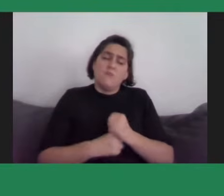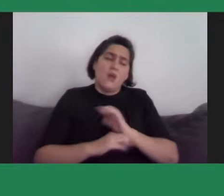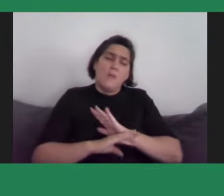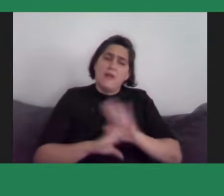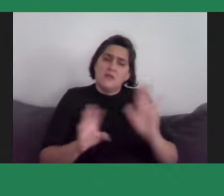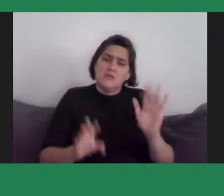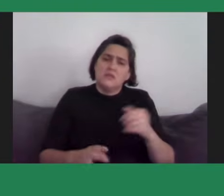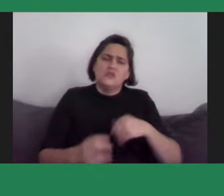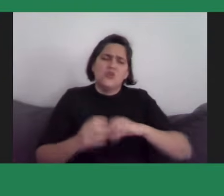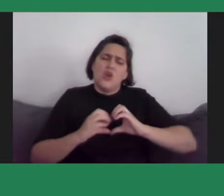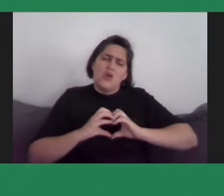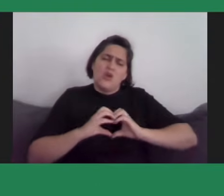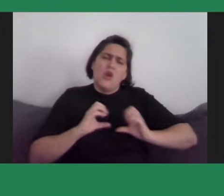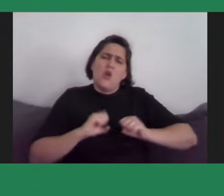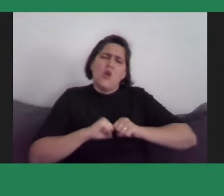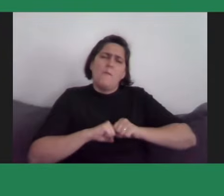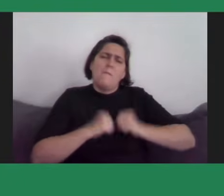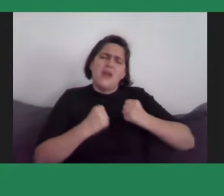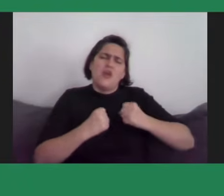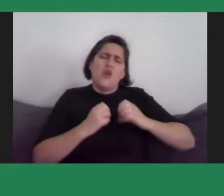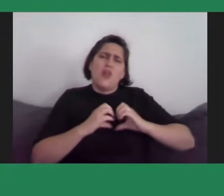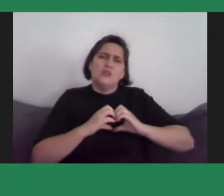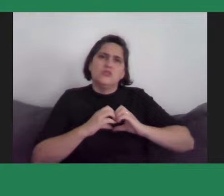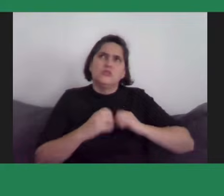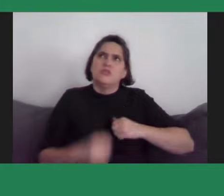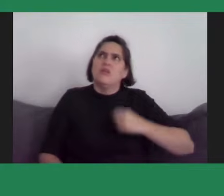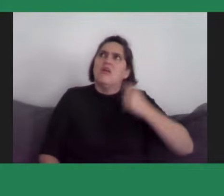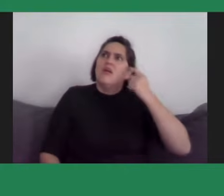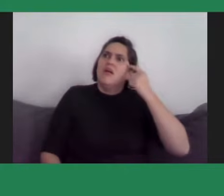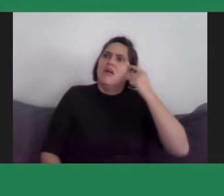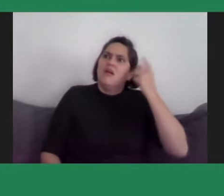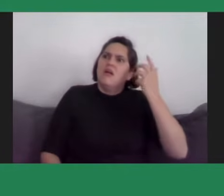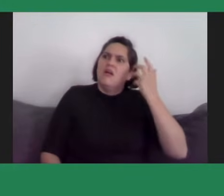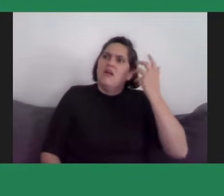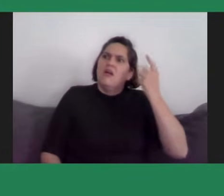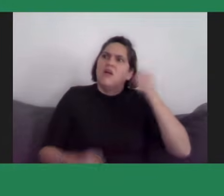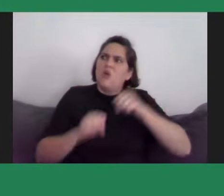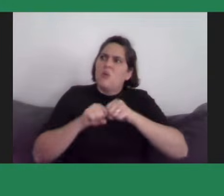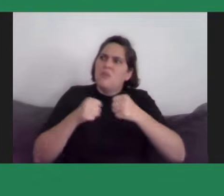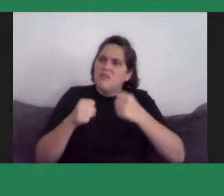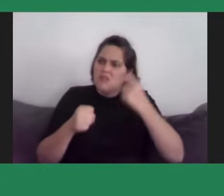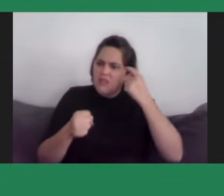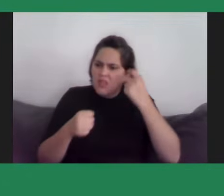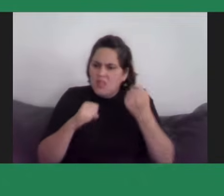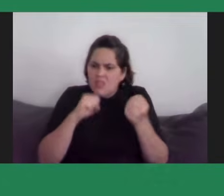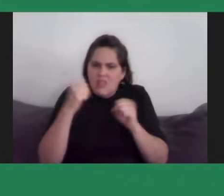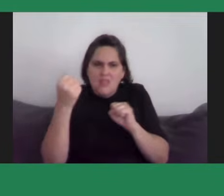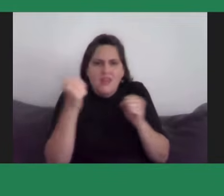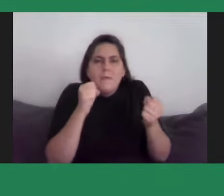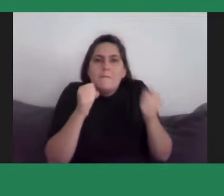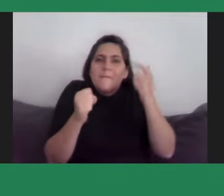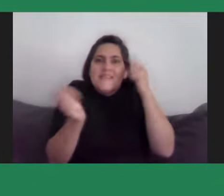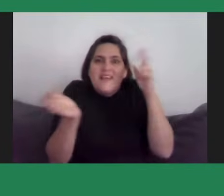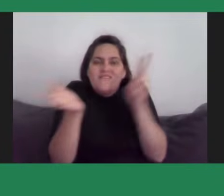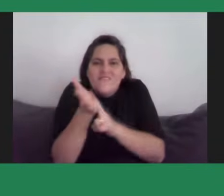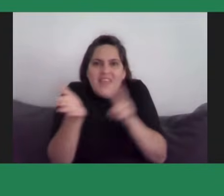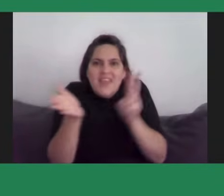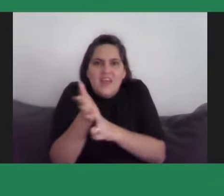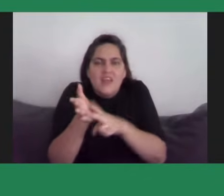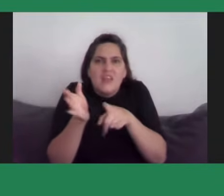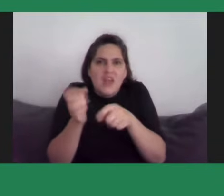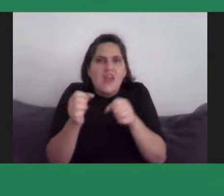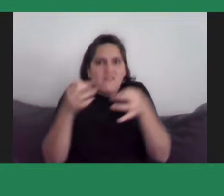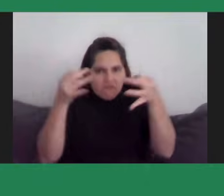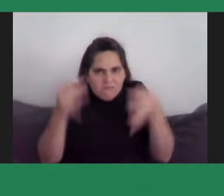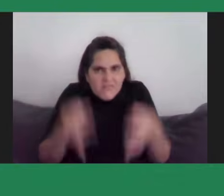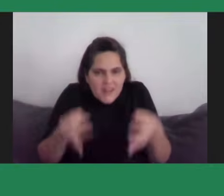el corazón, eso genera estrés, ansiedad y angustia en los niños, porque creen que eso es literalmente así, de tal manera que tenemos